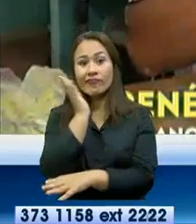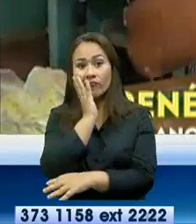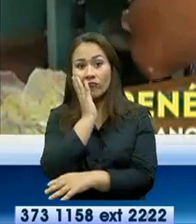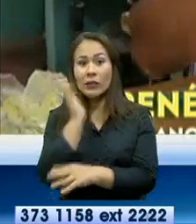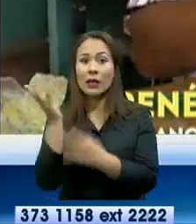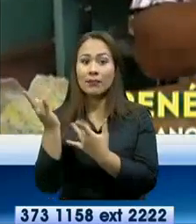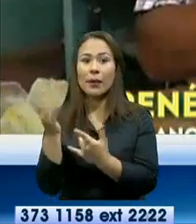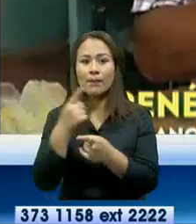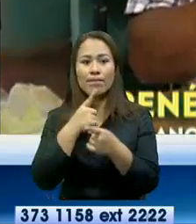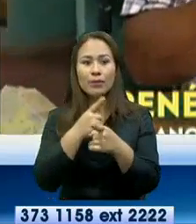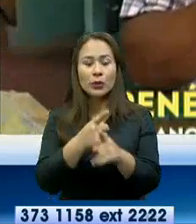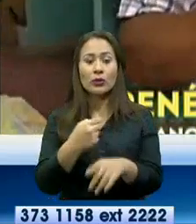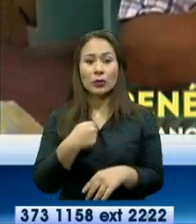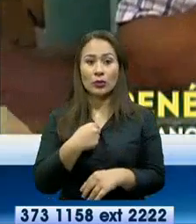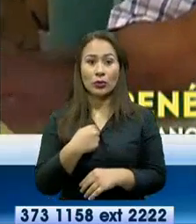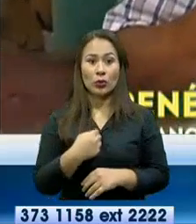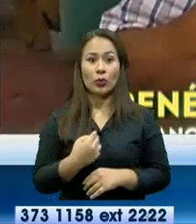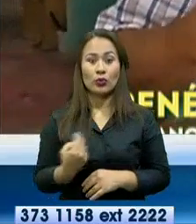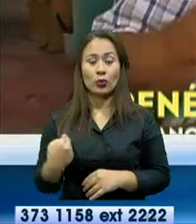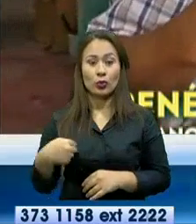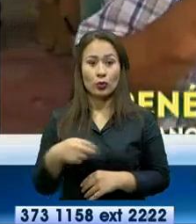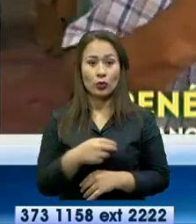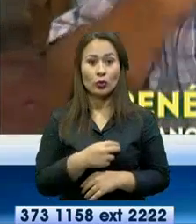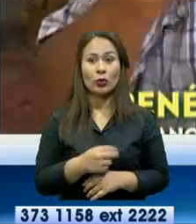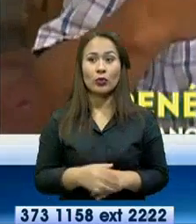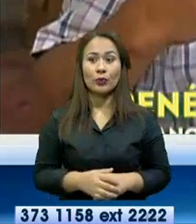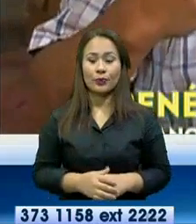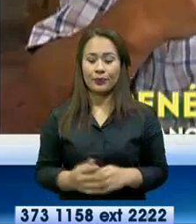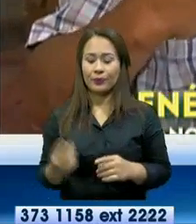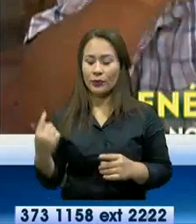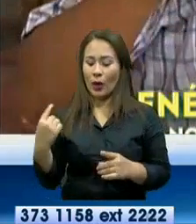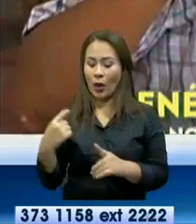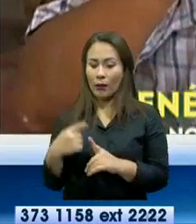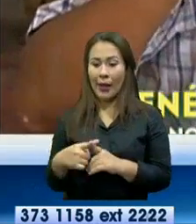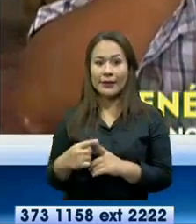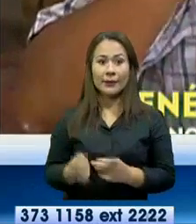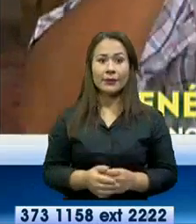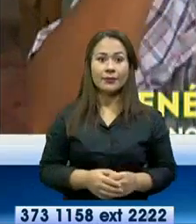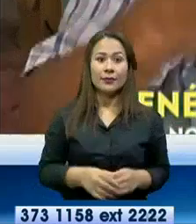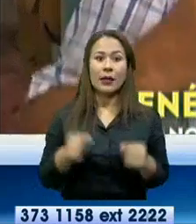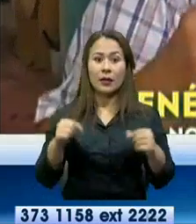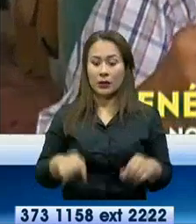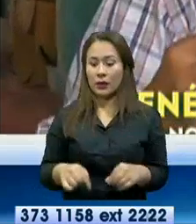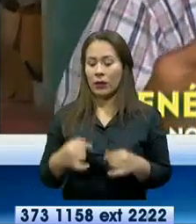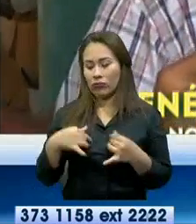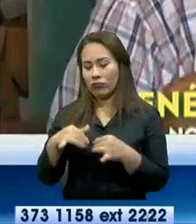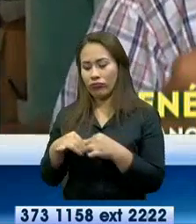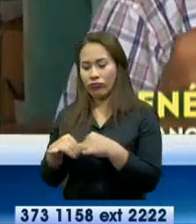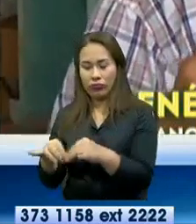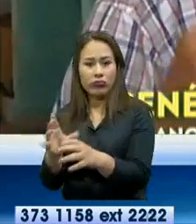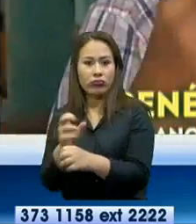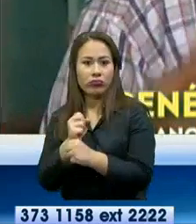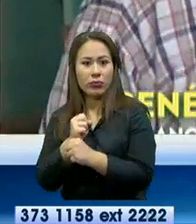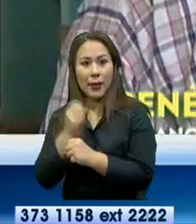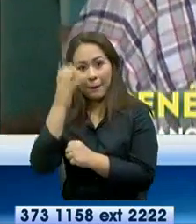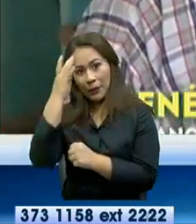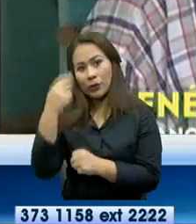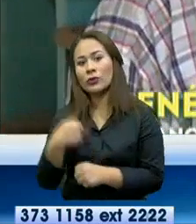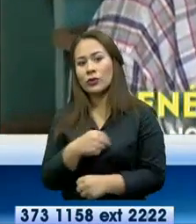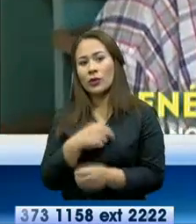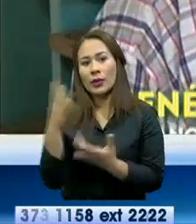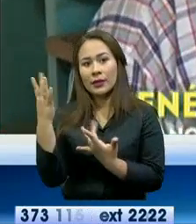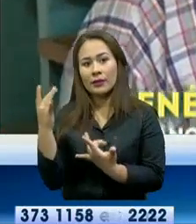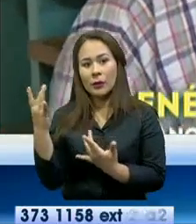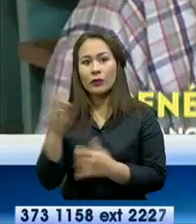por ese motivo nosotros nos hemos sumado a esa conservación porque aspiramos que se